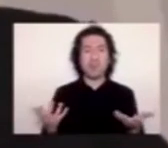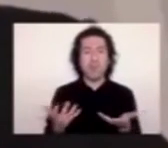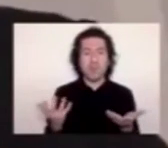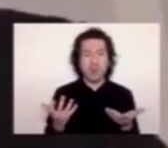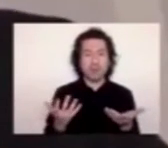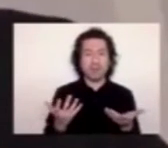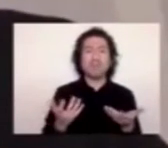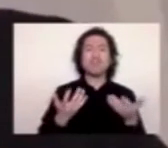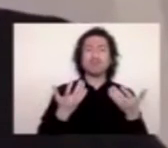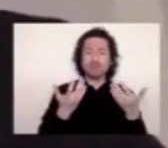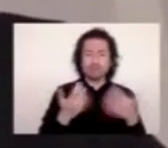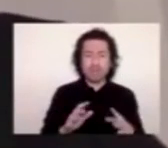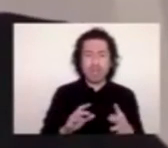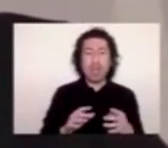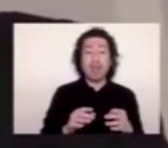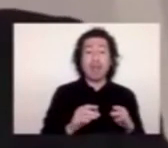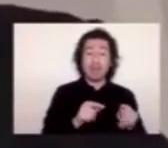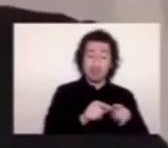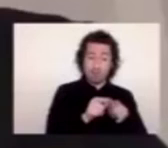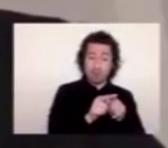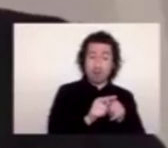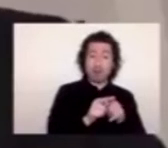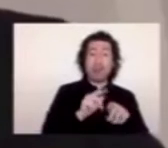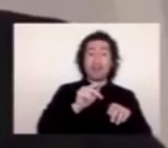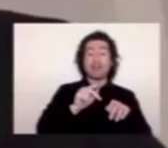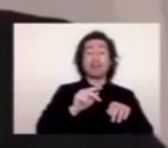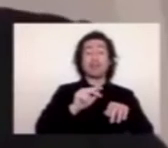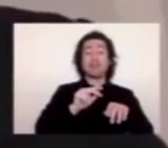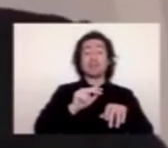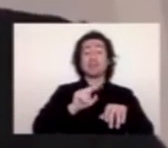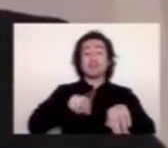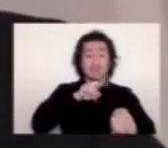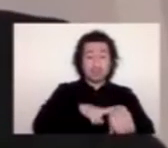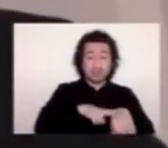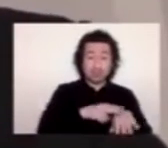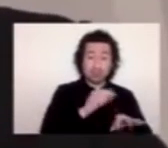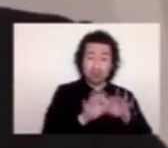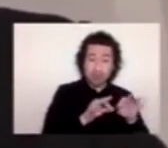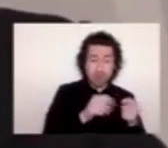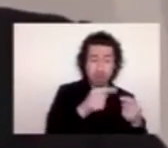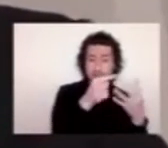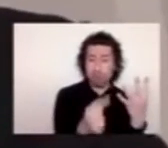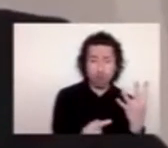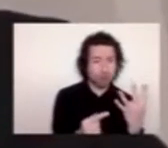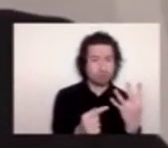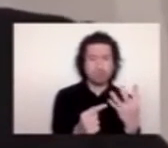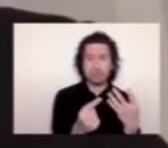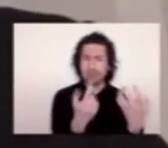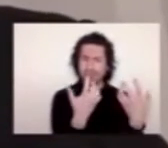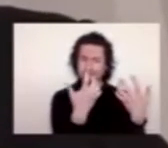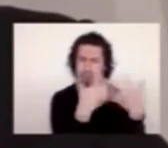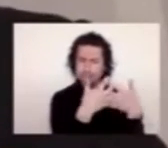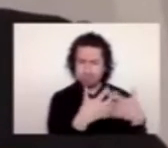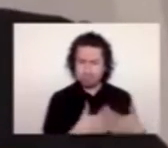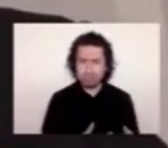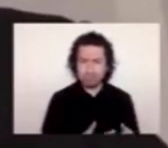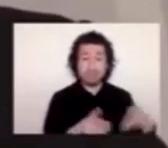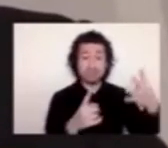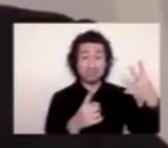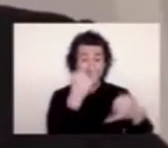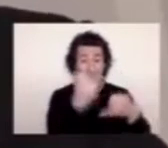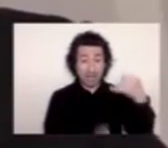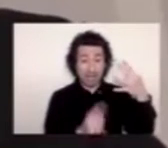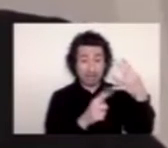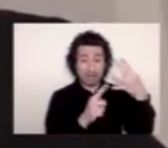planes nacionales consecutivos coherente articulado el último presentado el